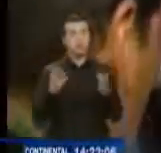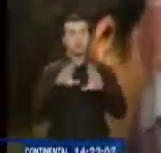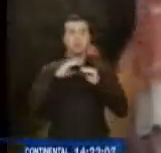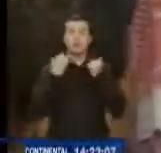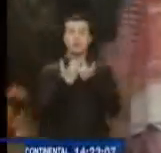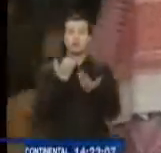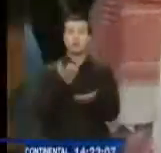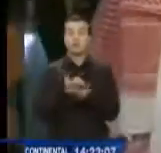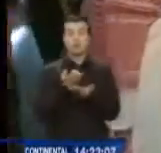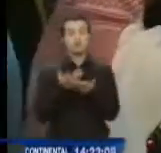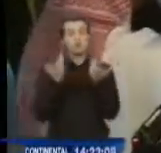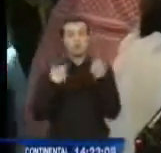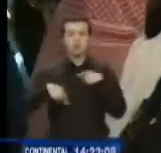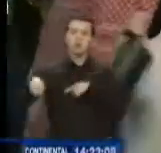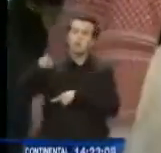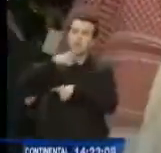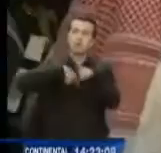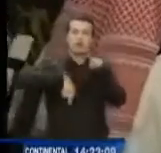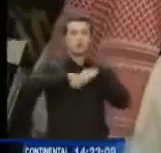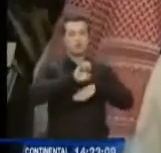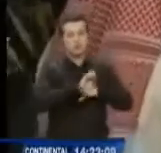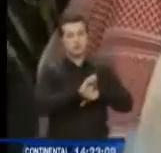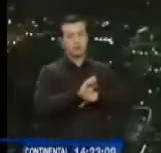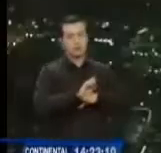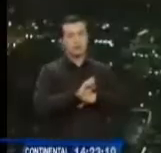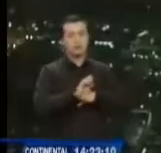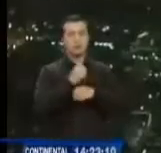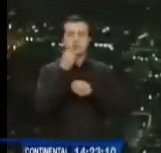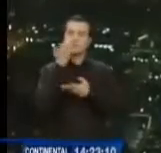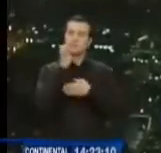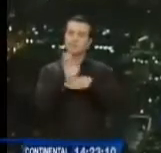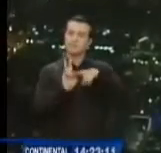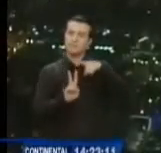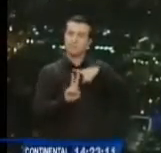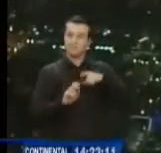ecuatoriana retorna a nuestro país fabricio cebados ecuador-tv